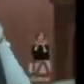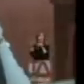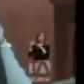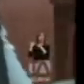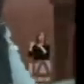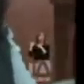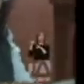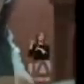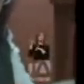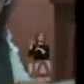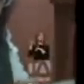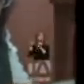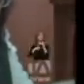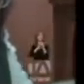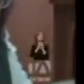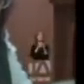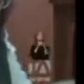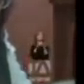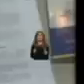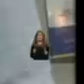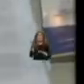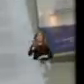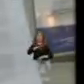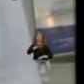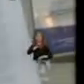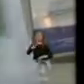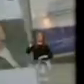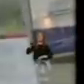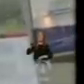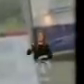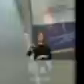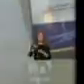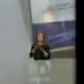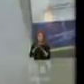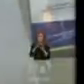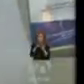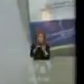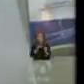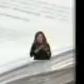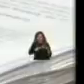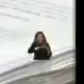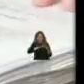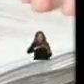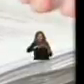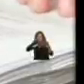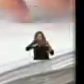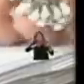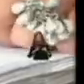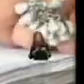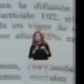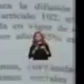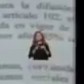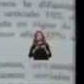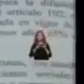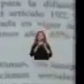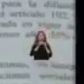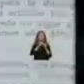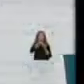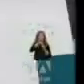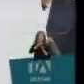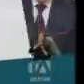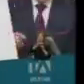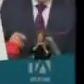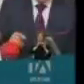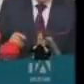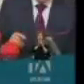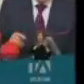Ruth Palacios, expuso que de forma consciente, Ochoa modificó el sentido de la transitoria sexta de la Ley Orgánica de Comunicación,